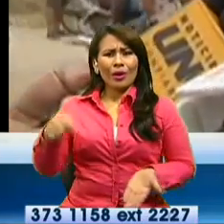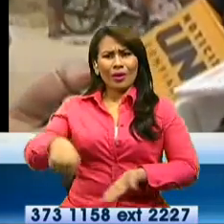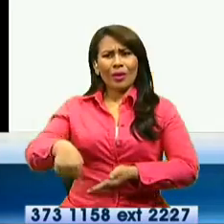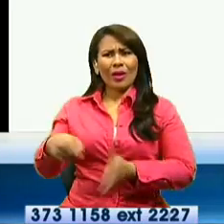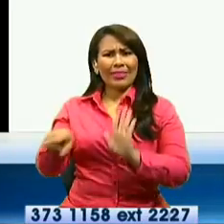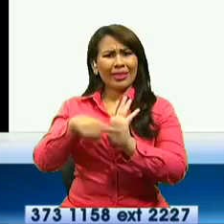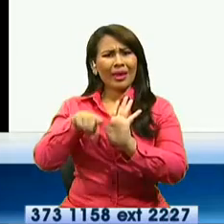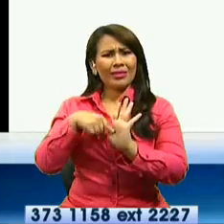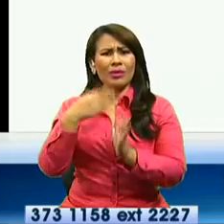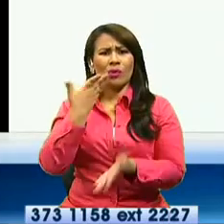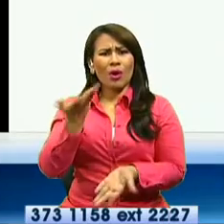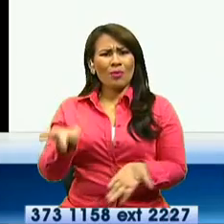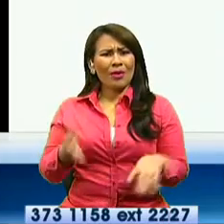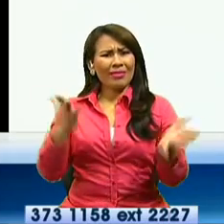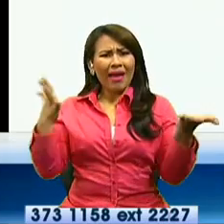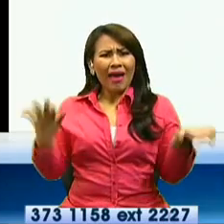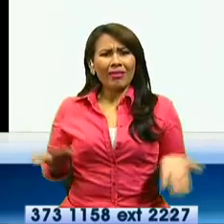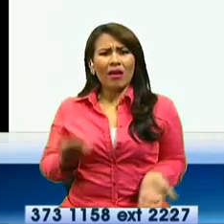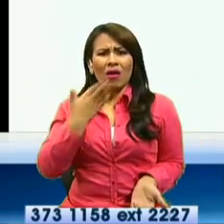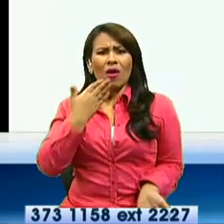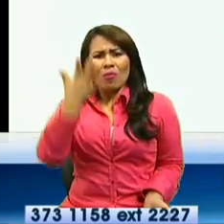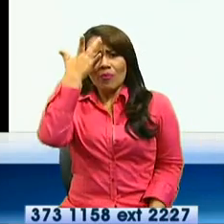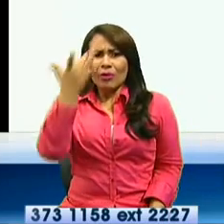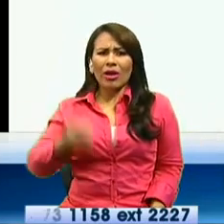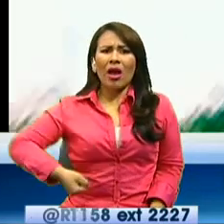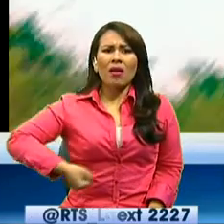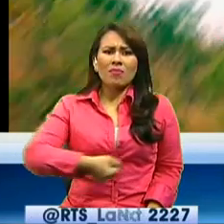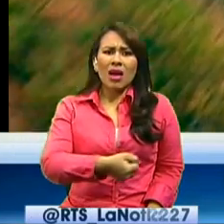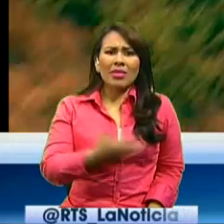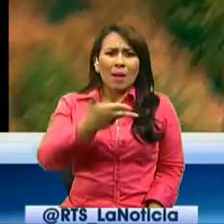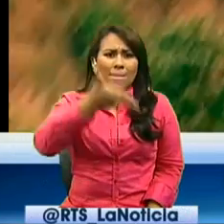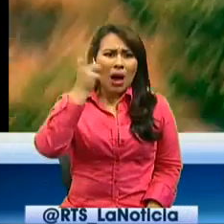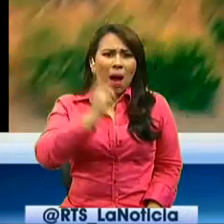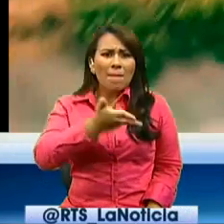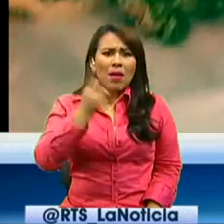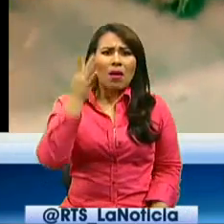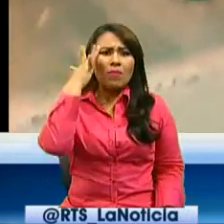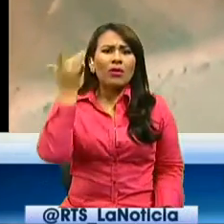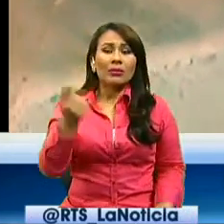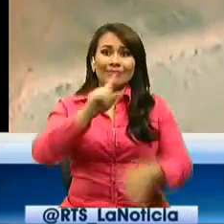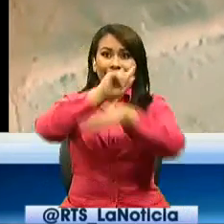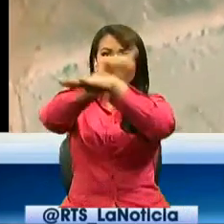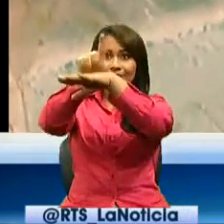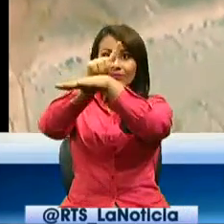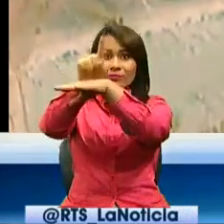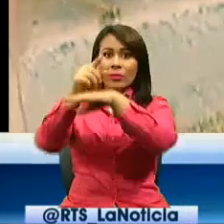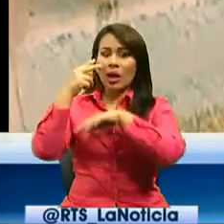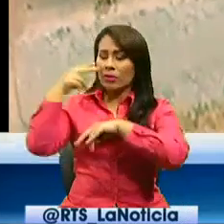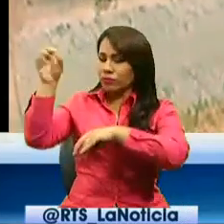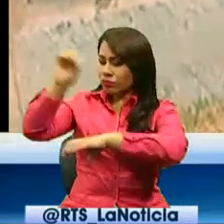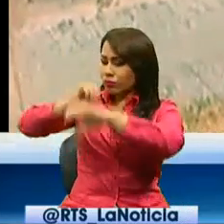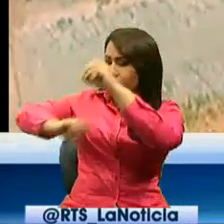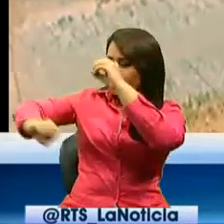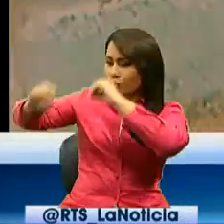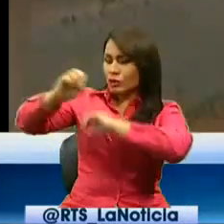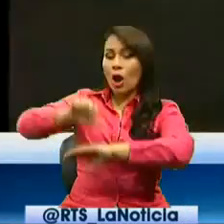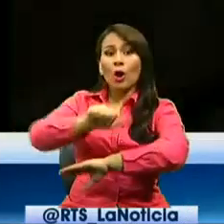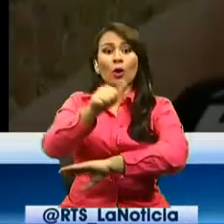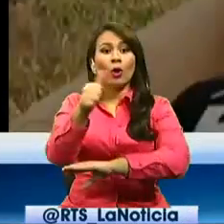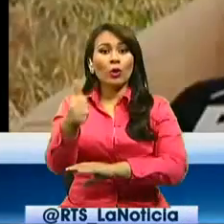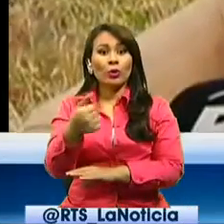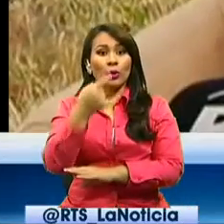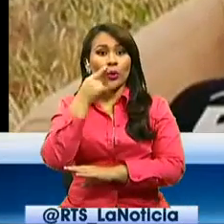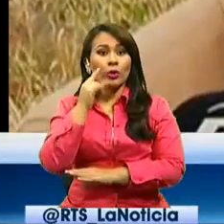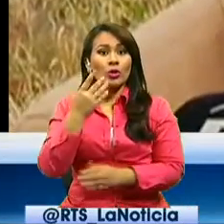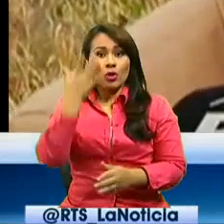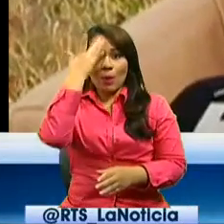negativa. Un helicóptero policial sobrevoló la zona. Porque según se ha manifestado andaba con otro menor. No queremos pues si hay algún otro cuerpo